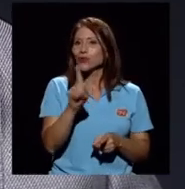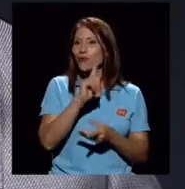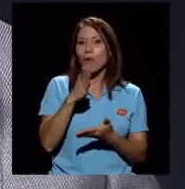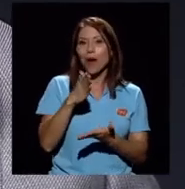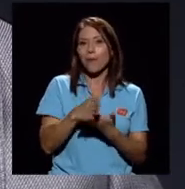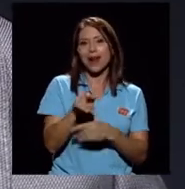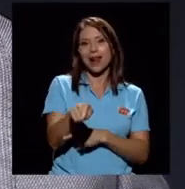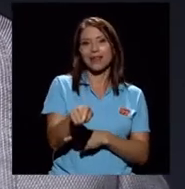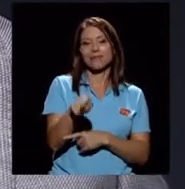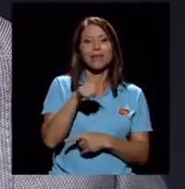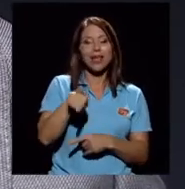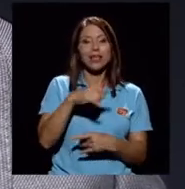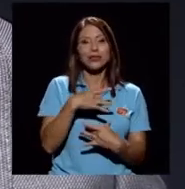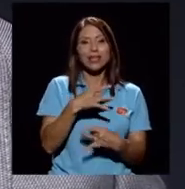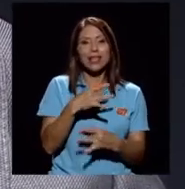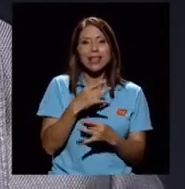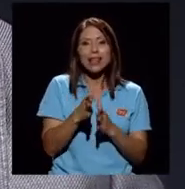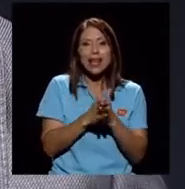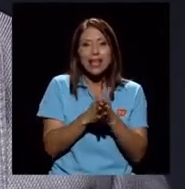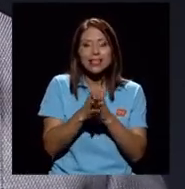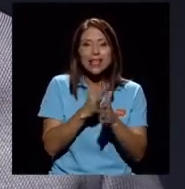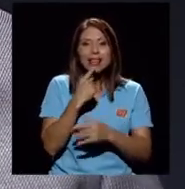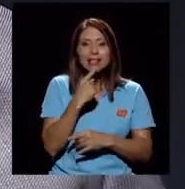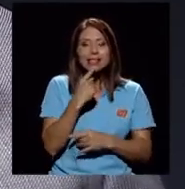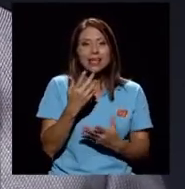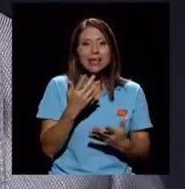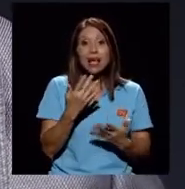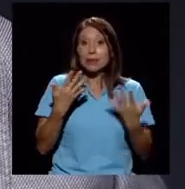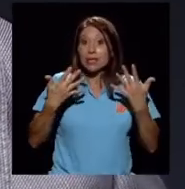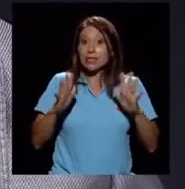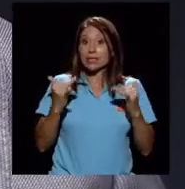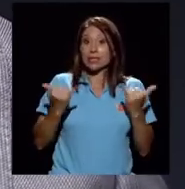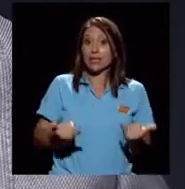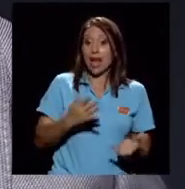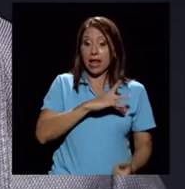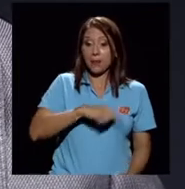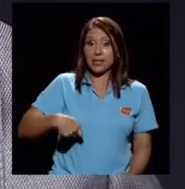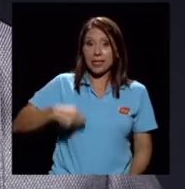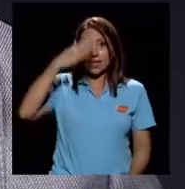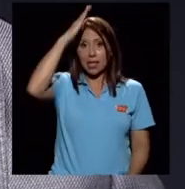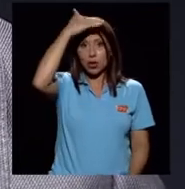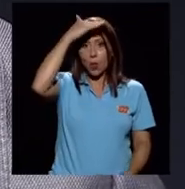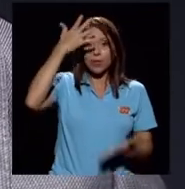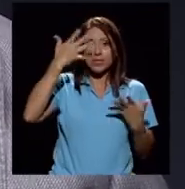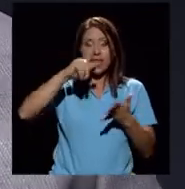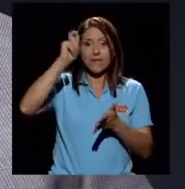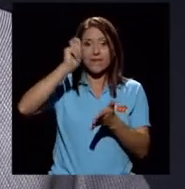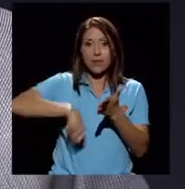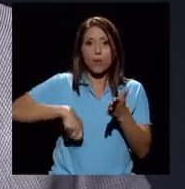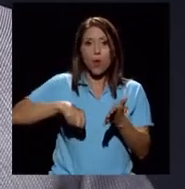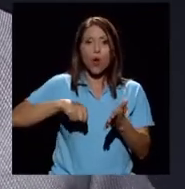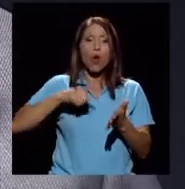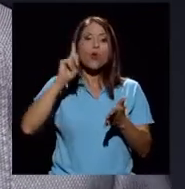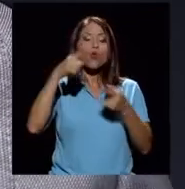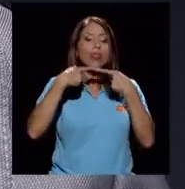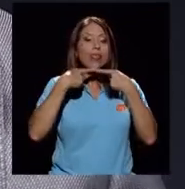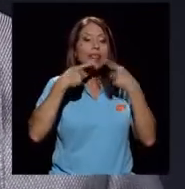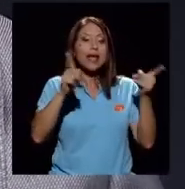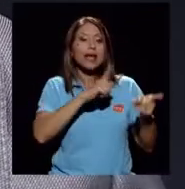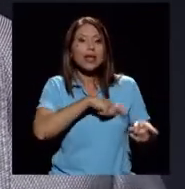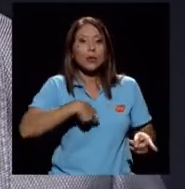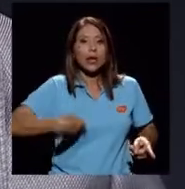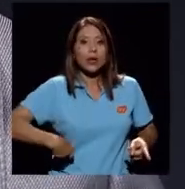interés en decir ver más ya el presidente prof firmó una orden decreto ejecutivo